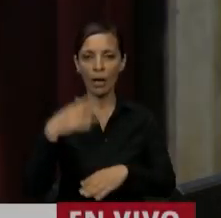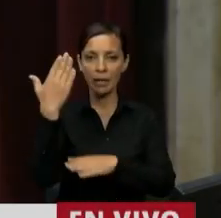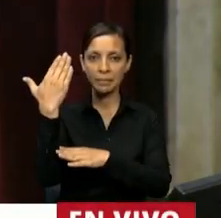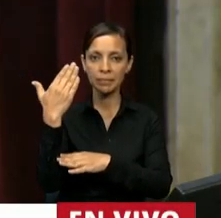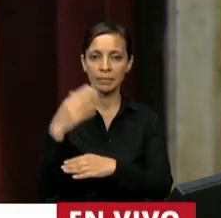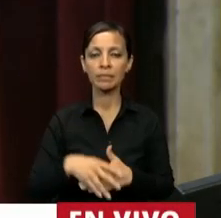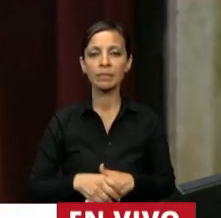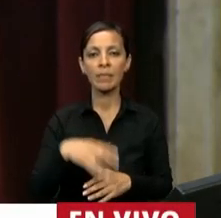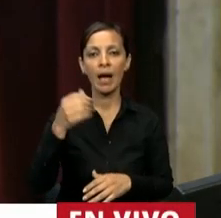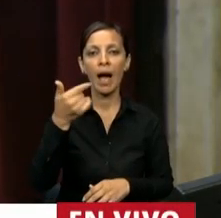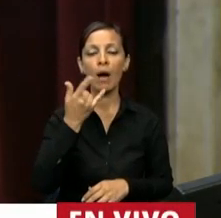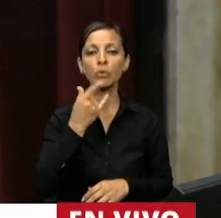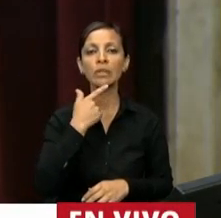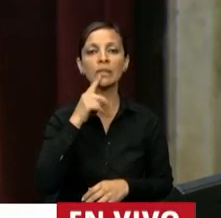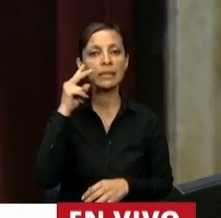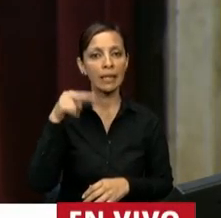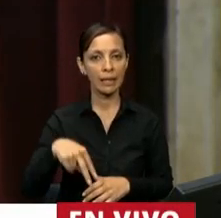diputada Brenda Austin.